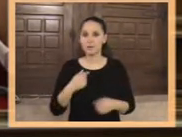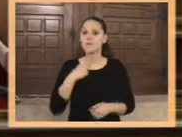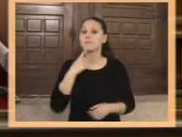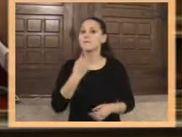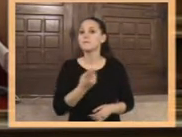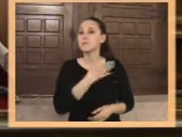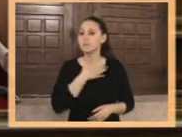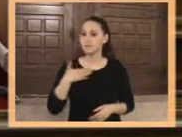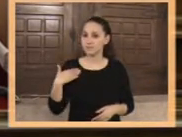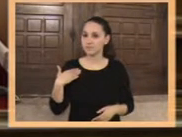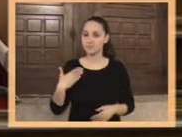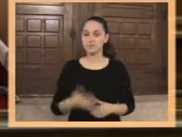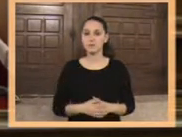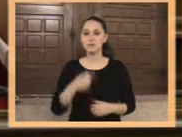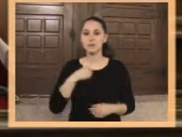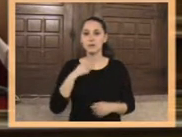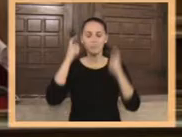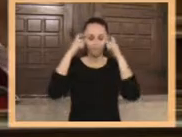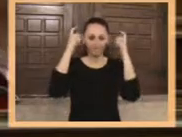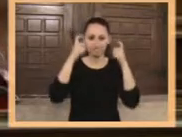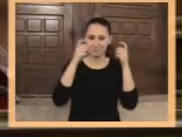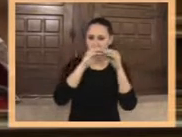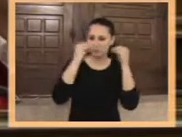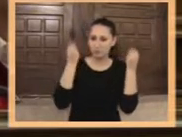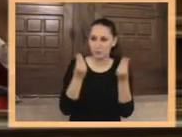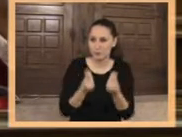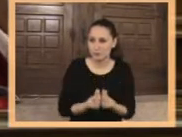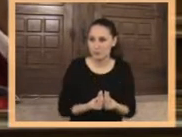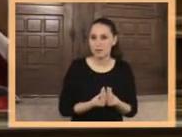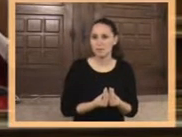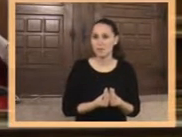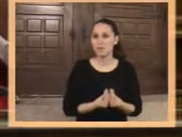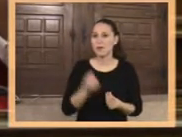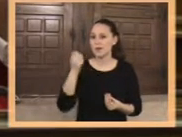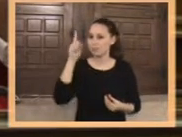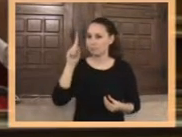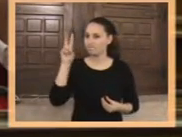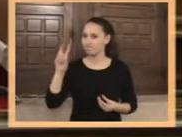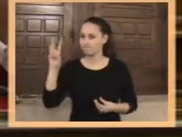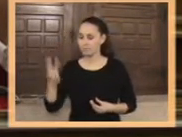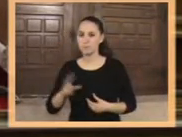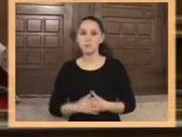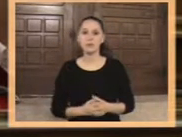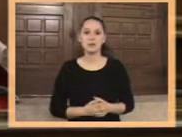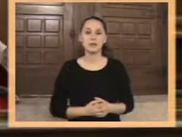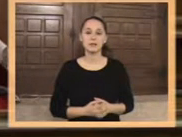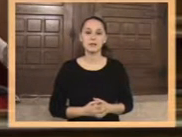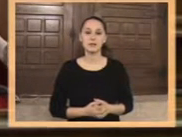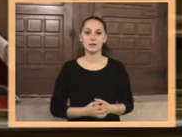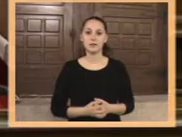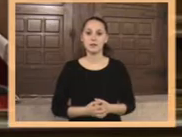Y voy a intentar ser breve y enumerarlas en cierta medida, y las he recogido. En el caso de